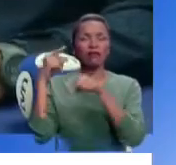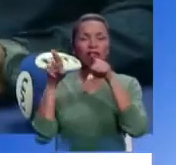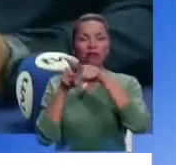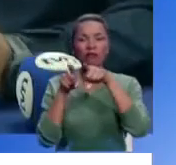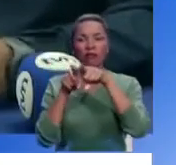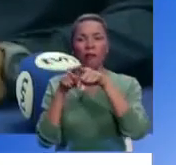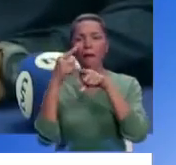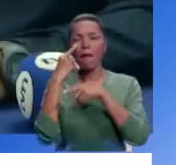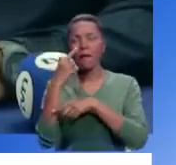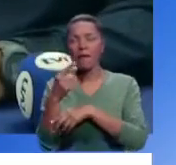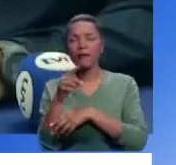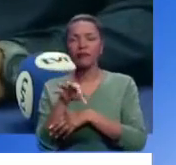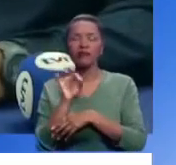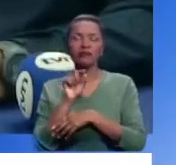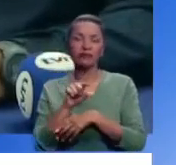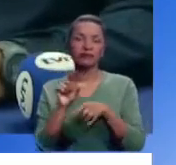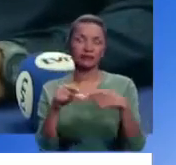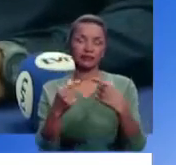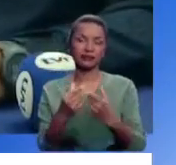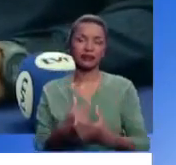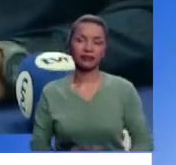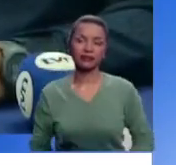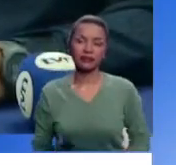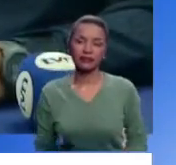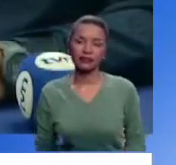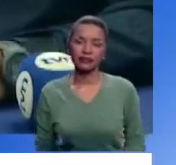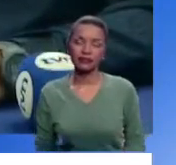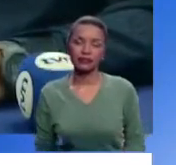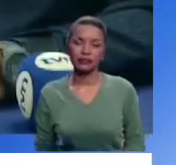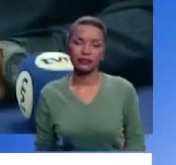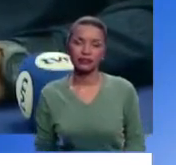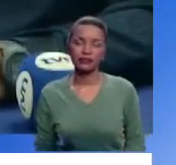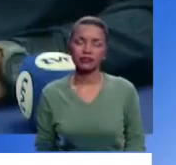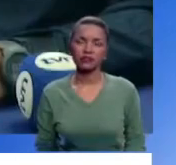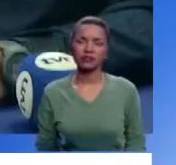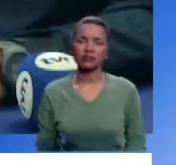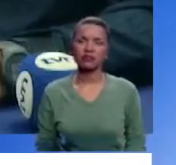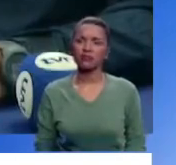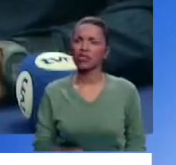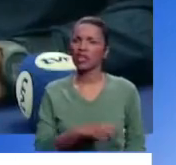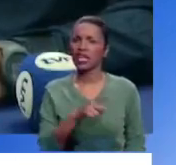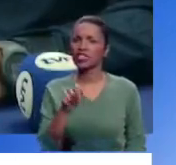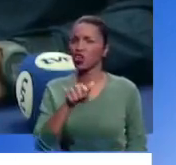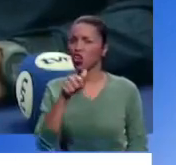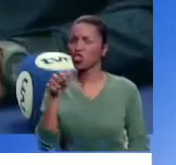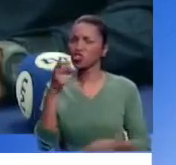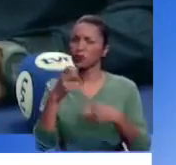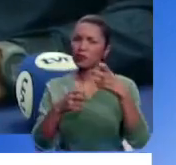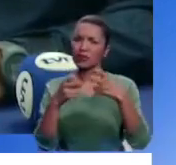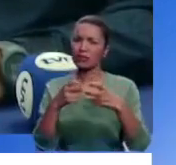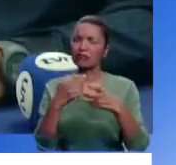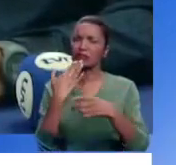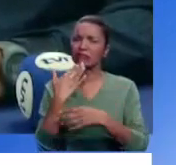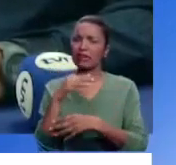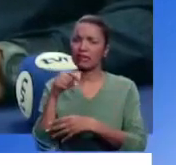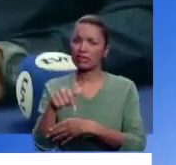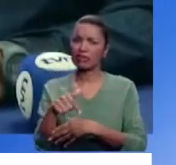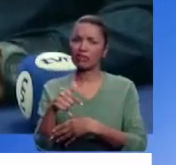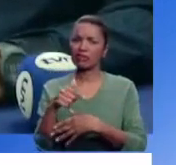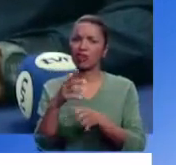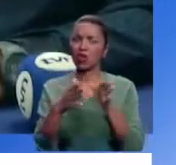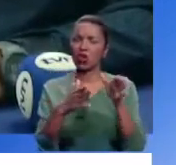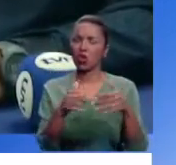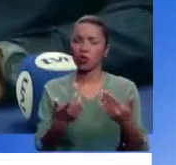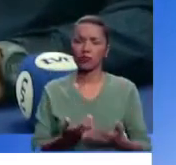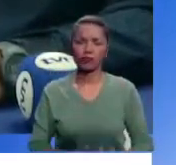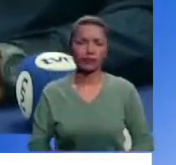anteriores relacionados a este grupo criminal. ¿Estarán vinculados ellos a hechos violentos que se han dado en esta comunidad de Alto de